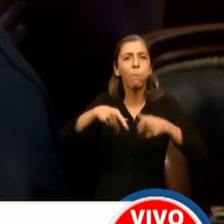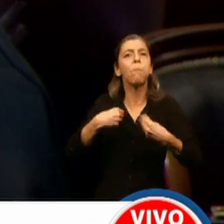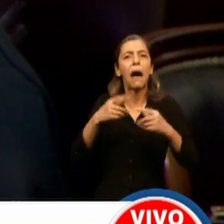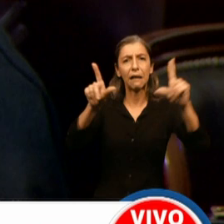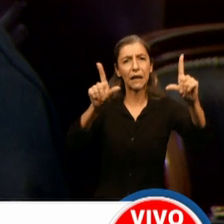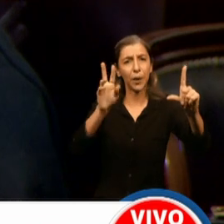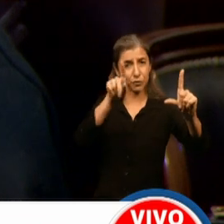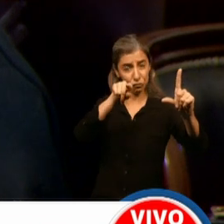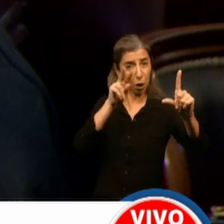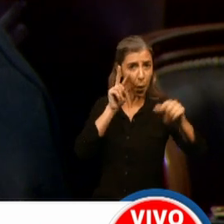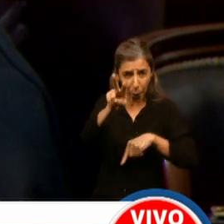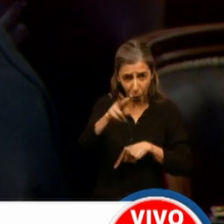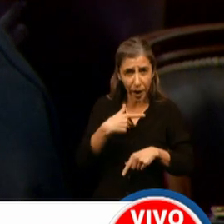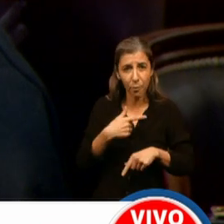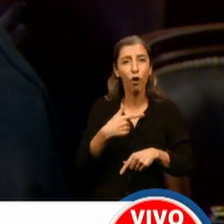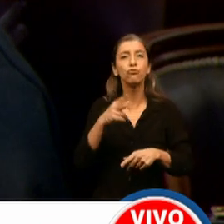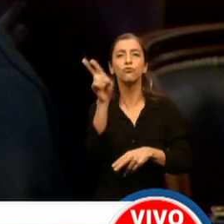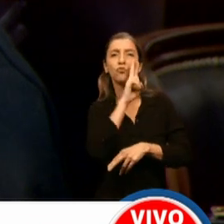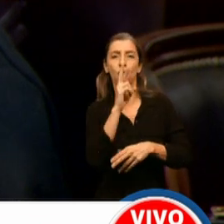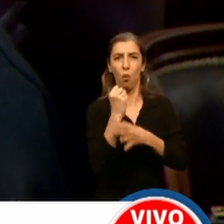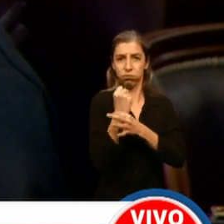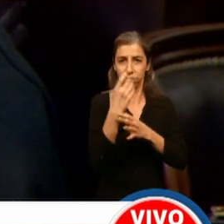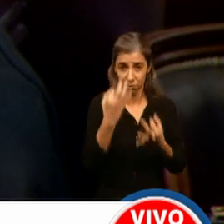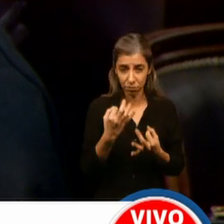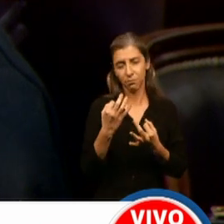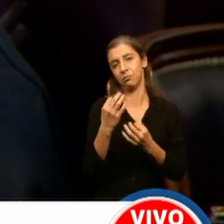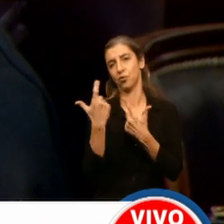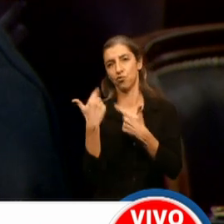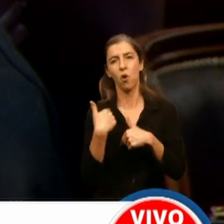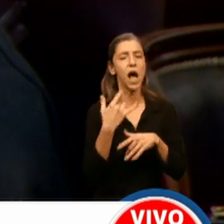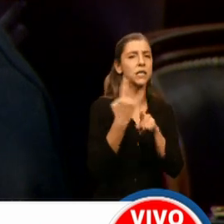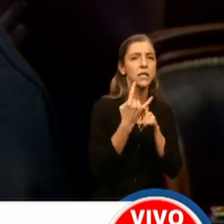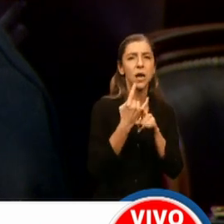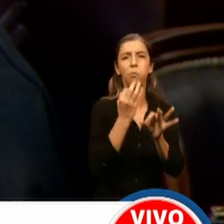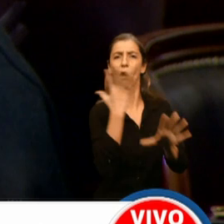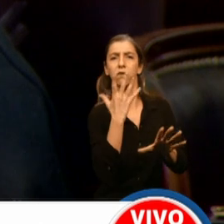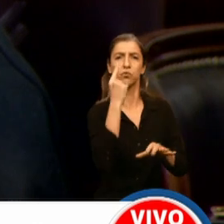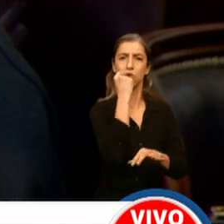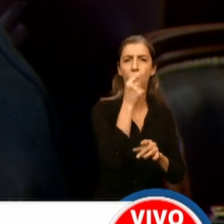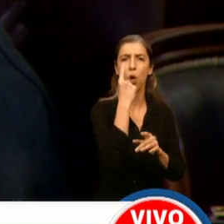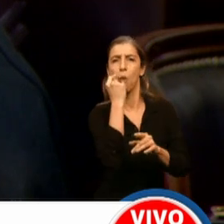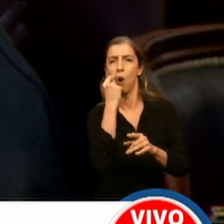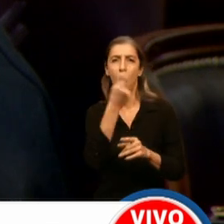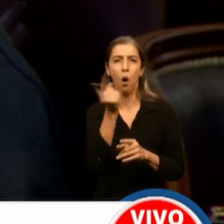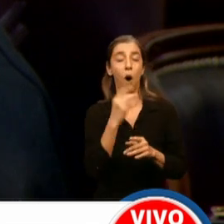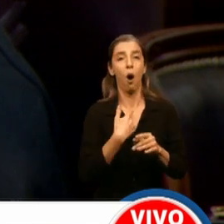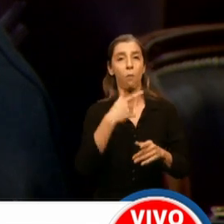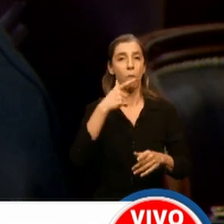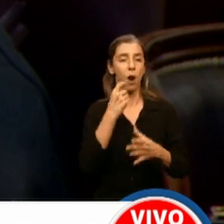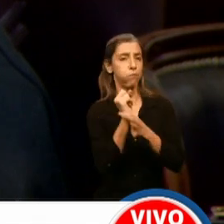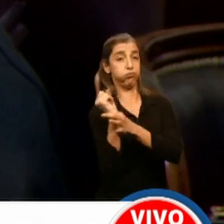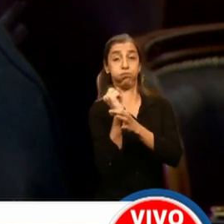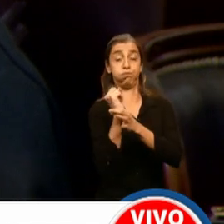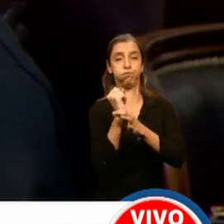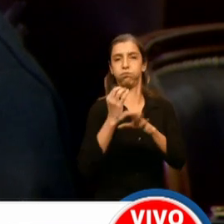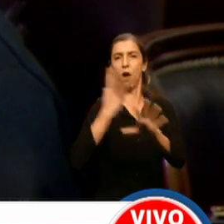están doctores acá y allá barones de especialistas varones por todos lados cuando opinan los expertos no hay expertas